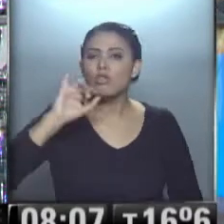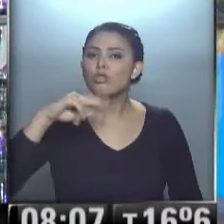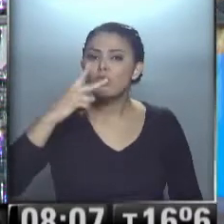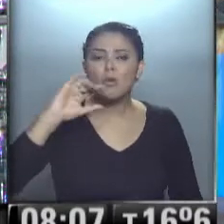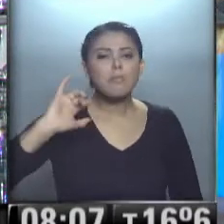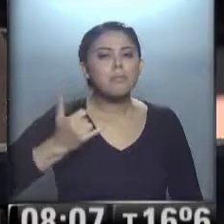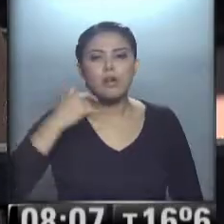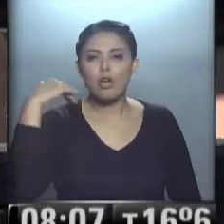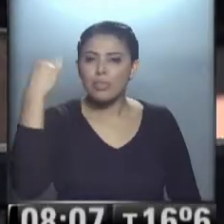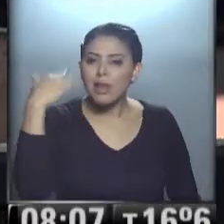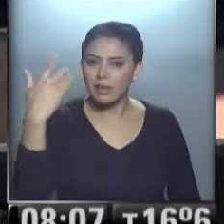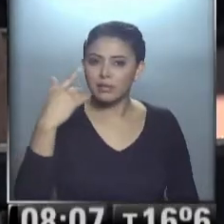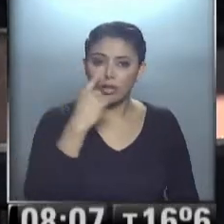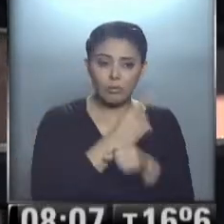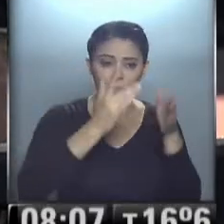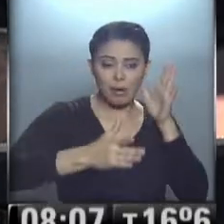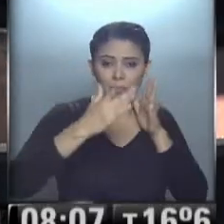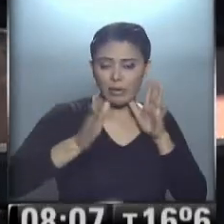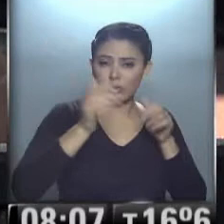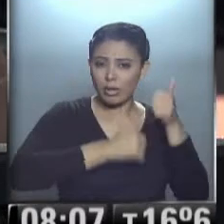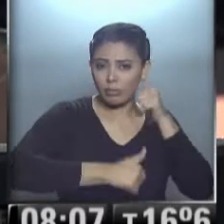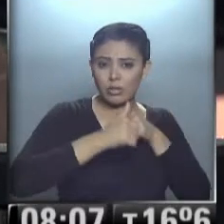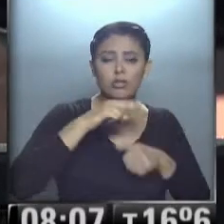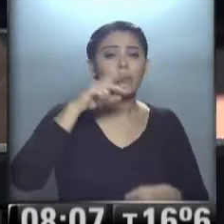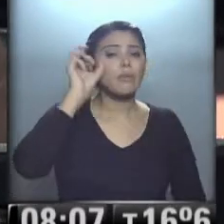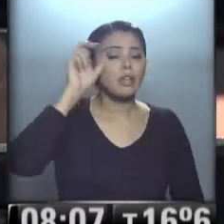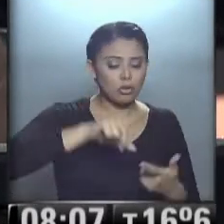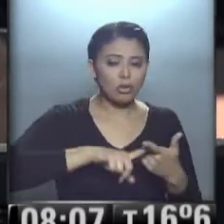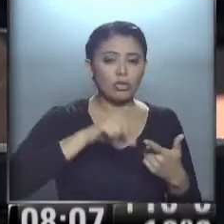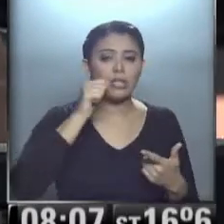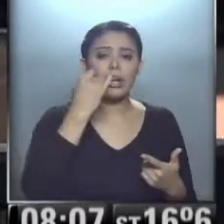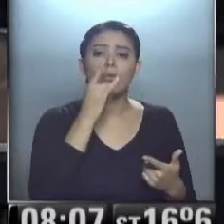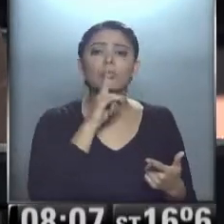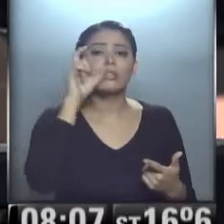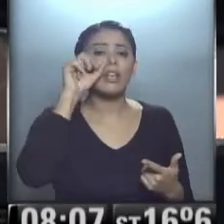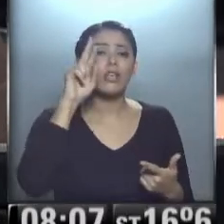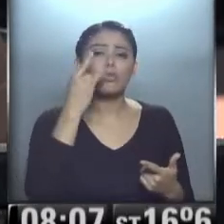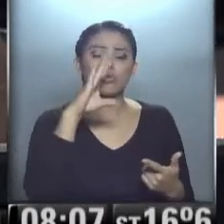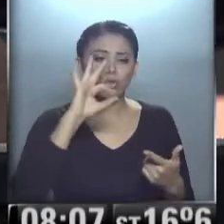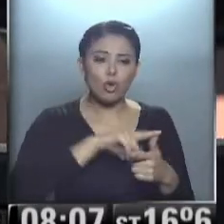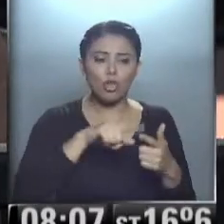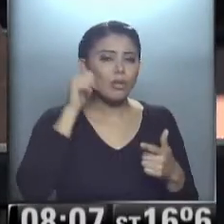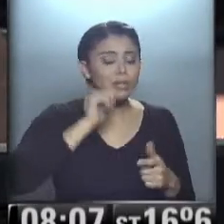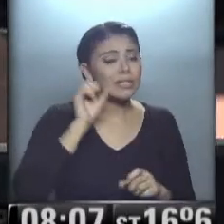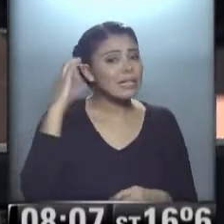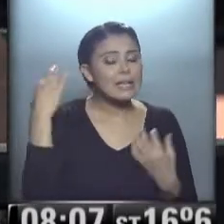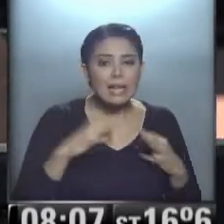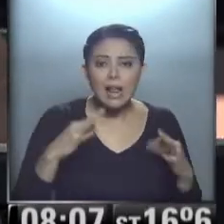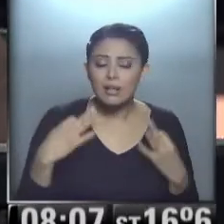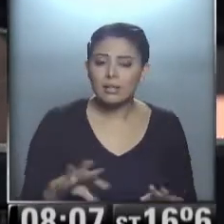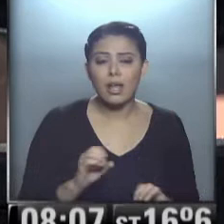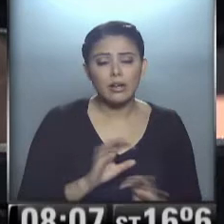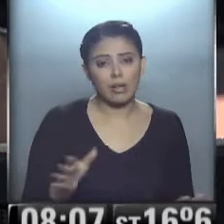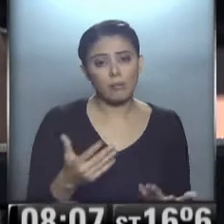delanteros que habían experimentado la primera parte del campeonato son Gonzalo Verón y Martín Cauterucho, ambos lesionados con lesiones muy serias. Por eso,